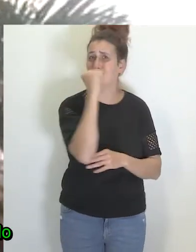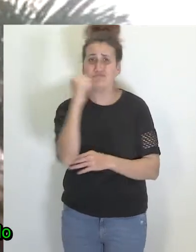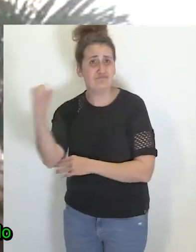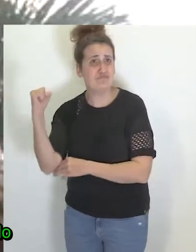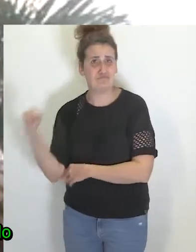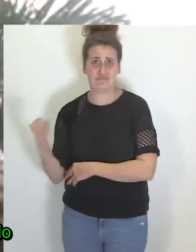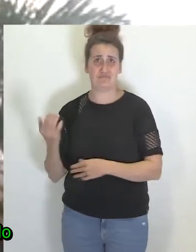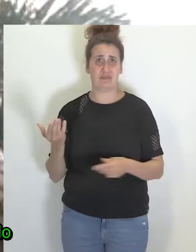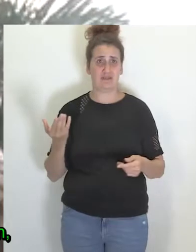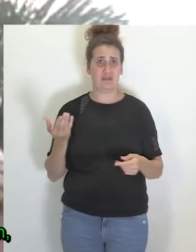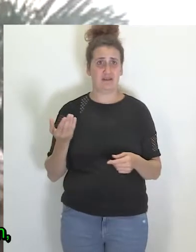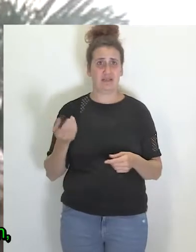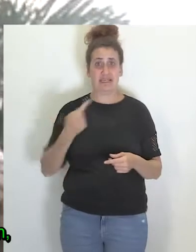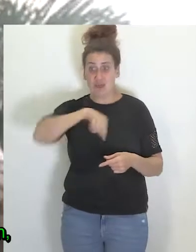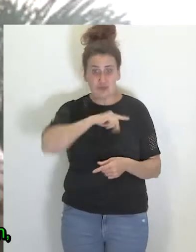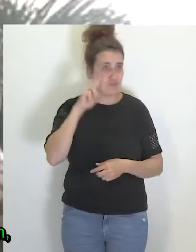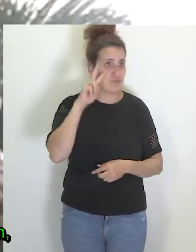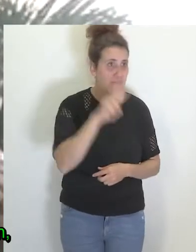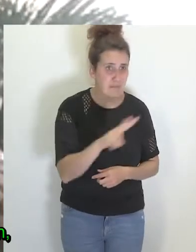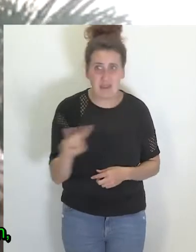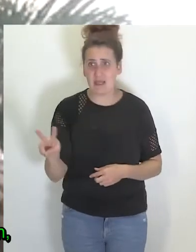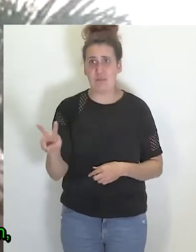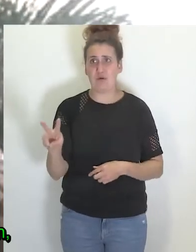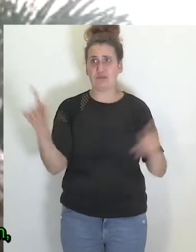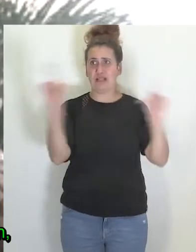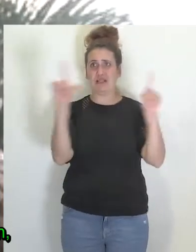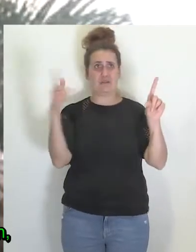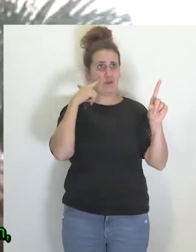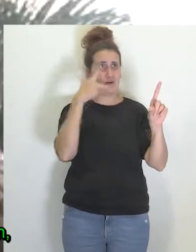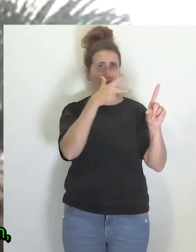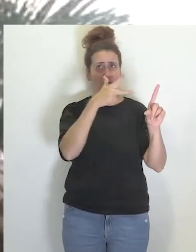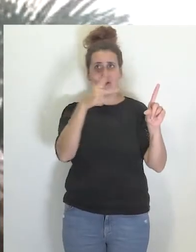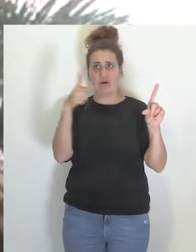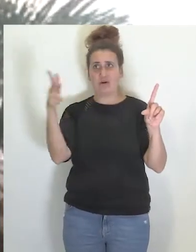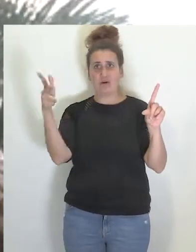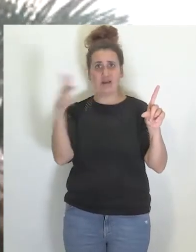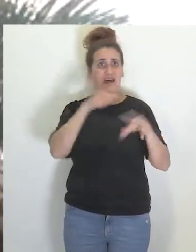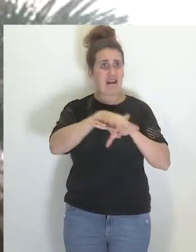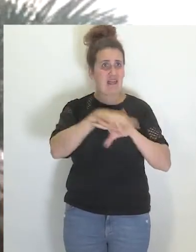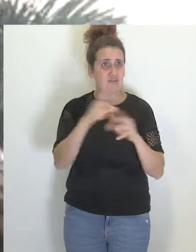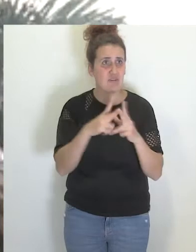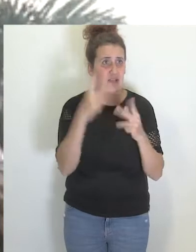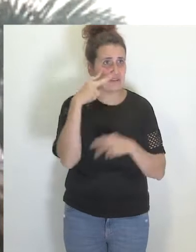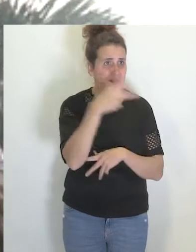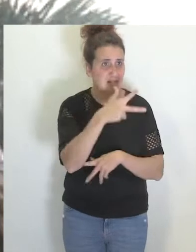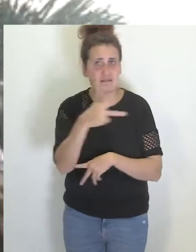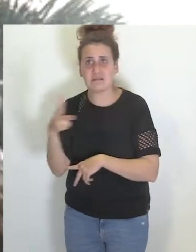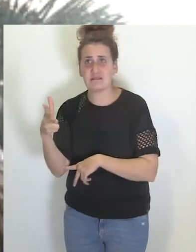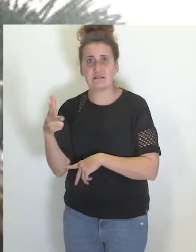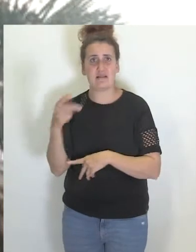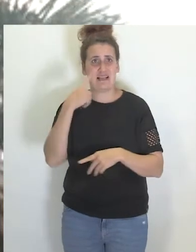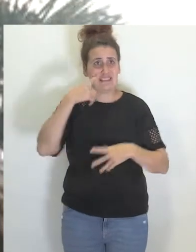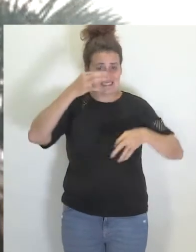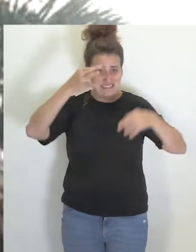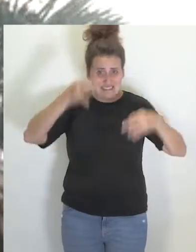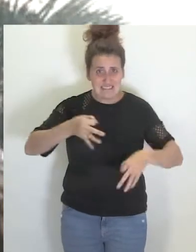asesinado y lo veíamos en las cámaras de televisión, en las redes sociales, lo veíamos en